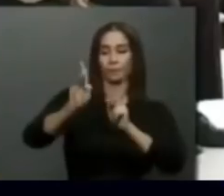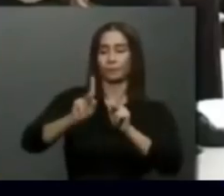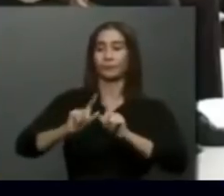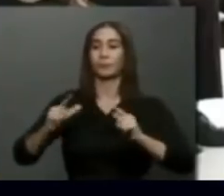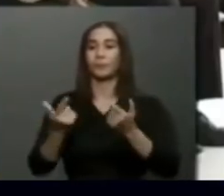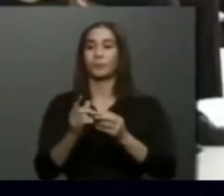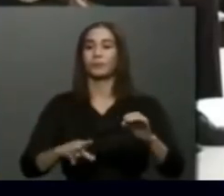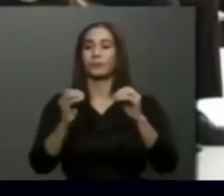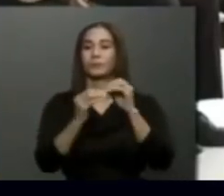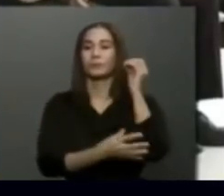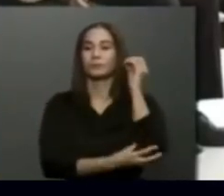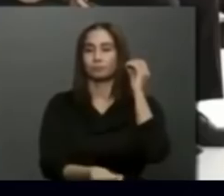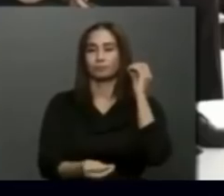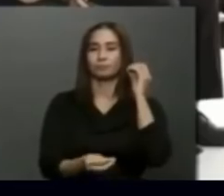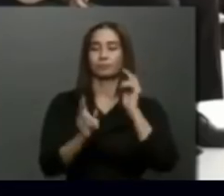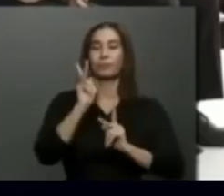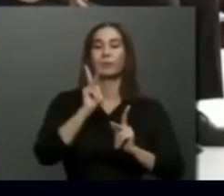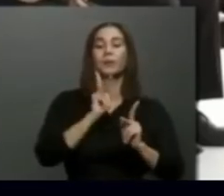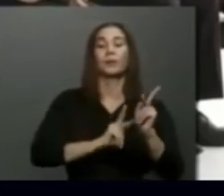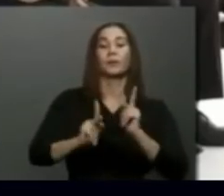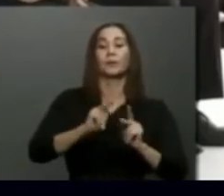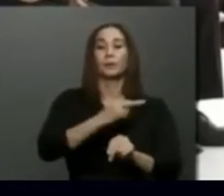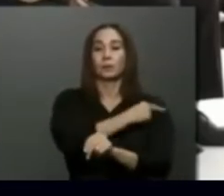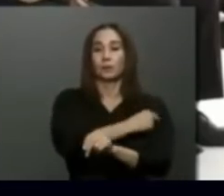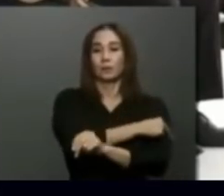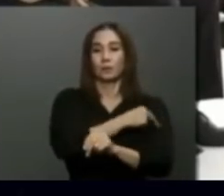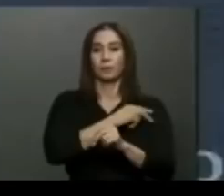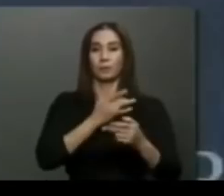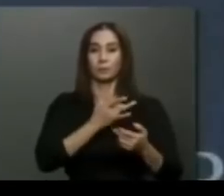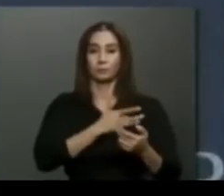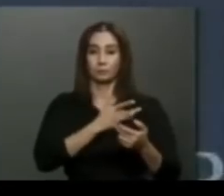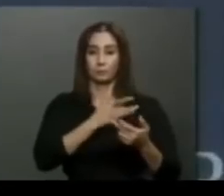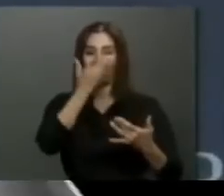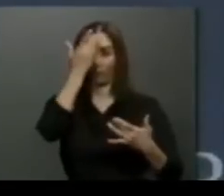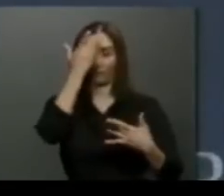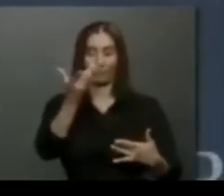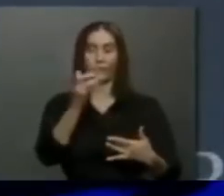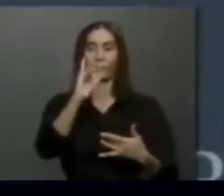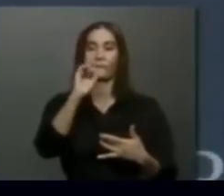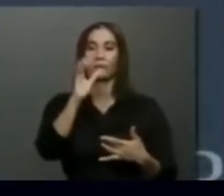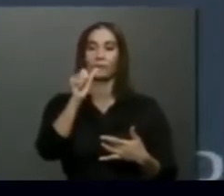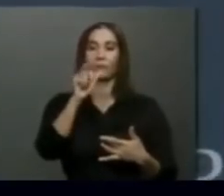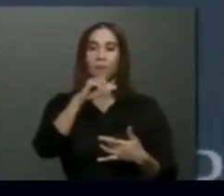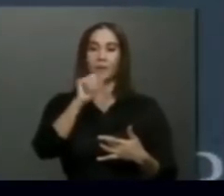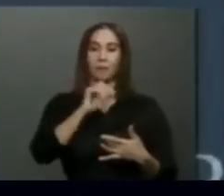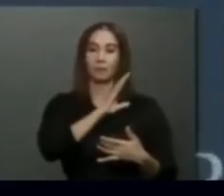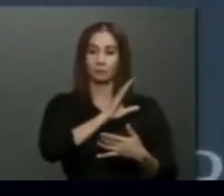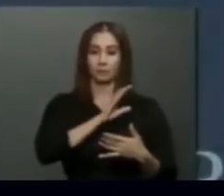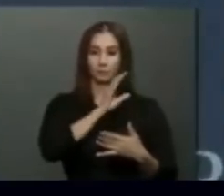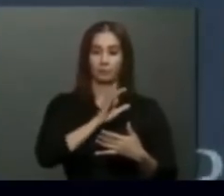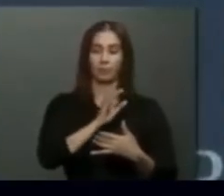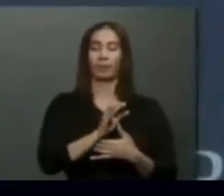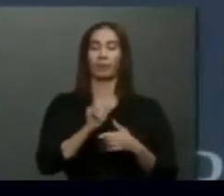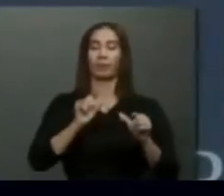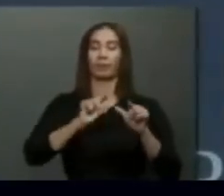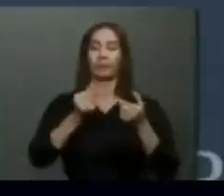vulnerables del país. Hemos visitado el hospital de cardiología, el INCAR para los enfermos del cáncer, la